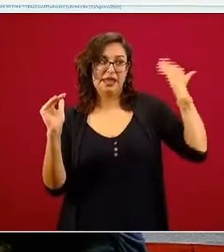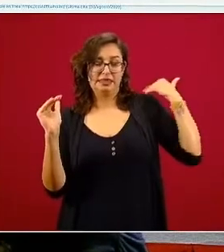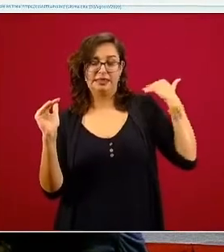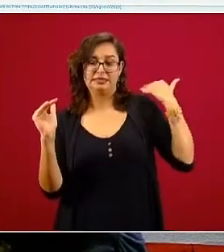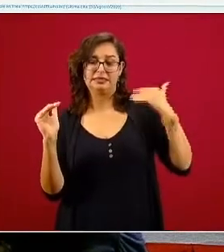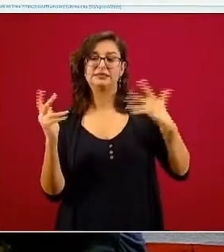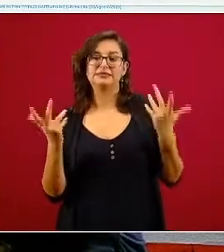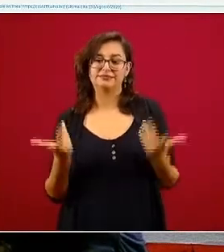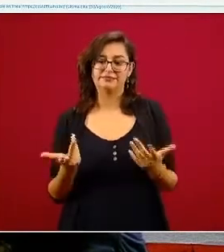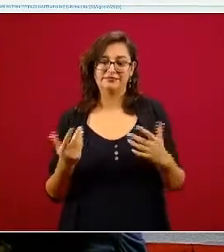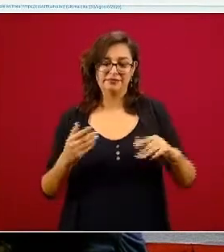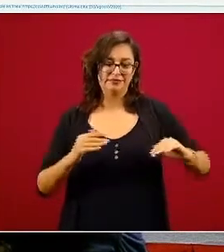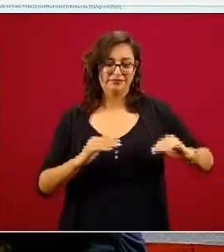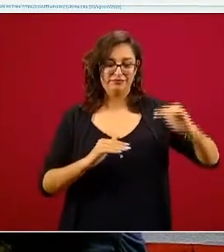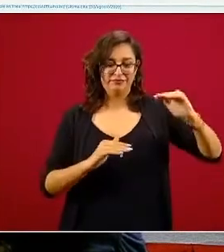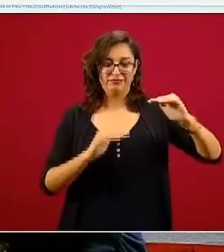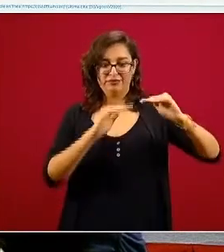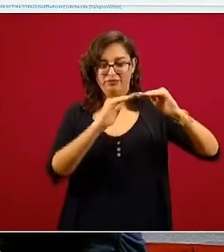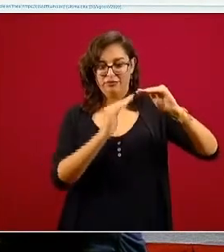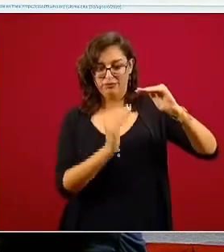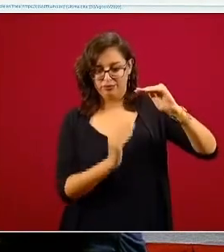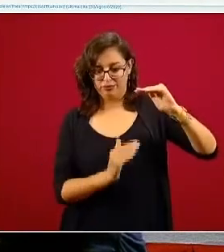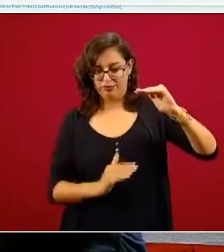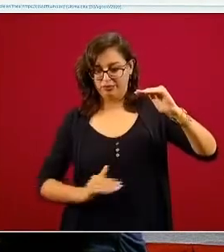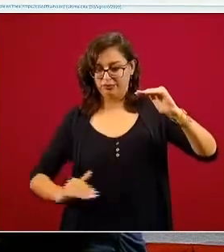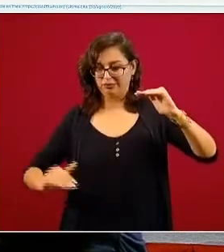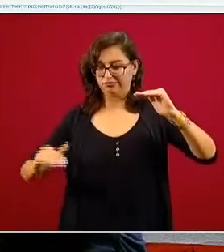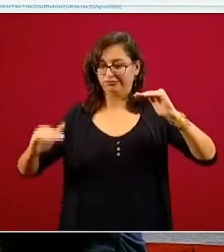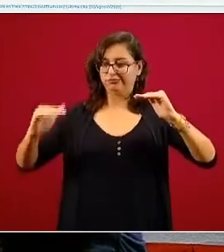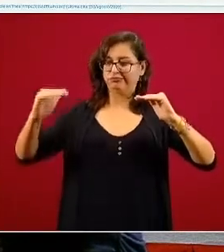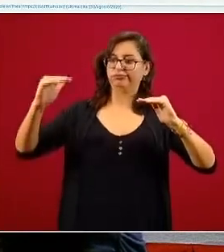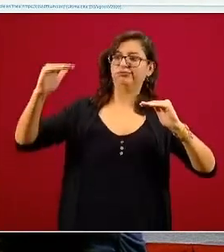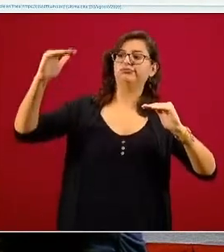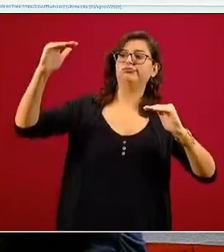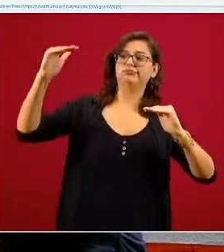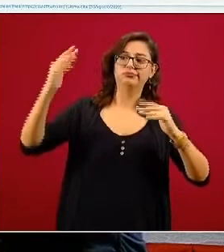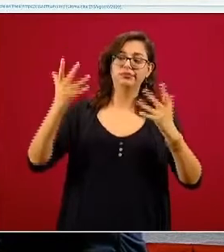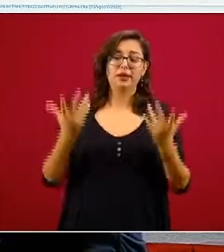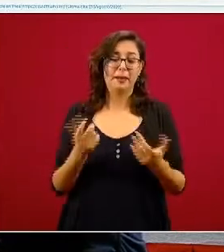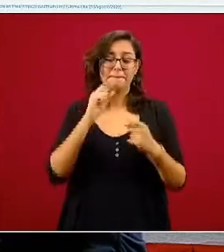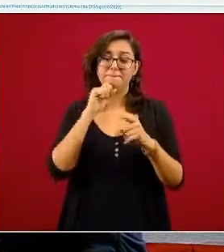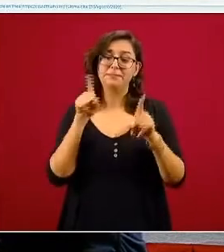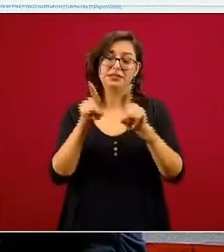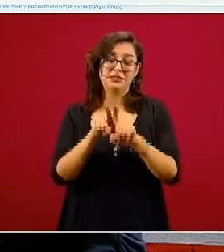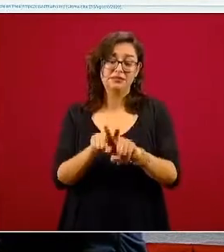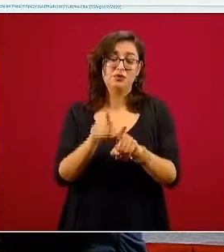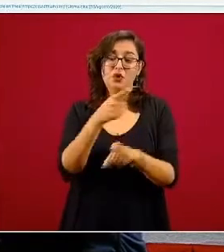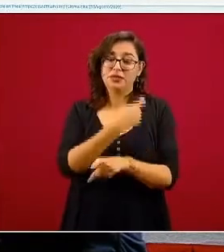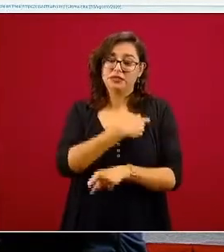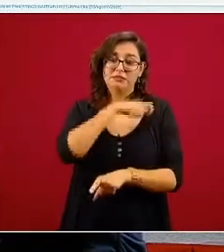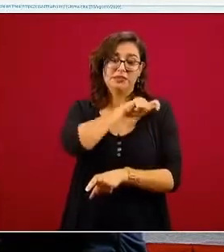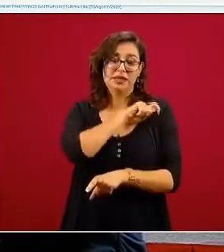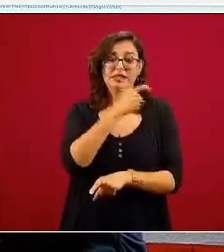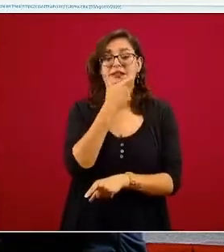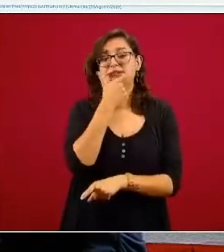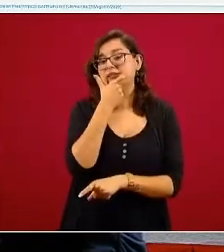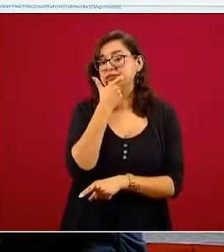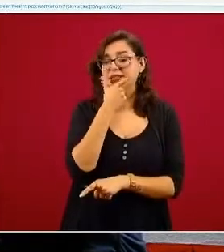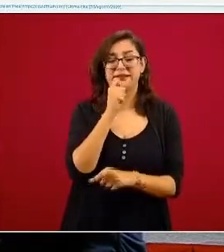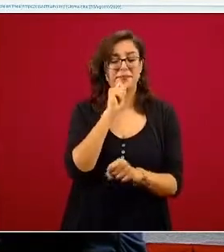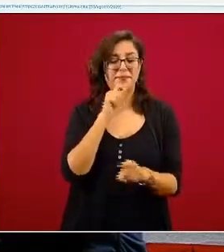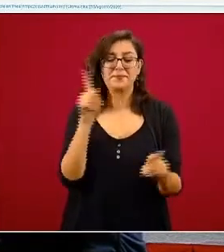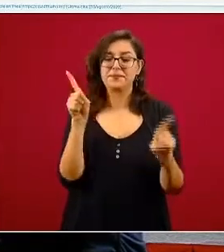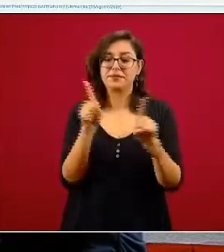de Francia, y es lo que hemos estado también viendo en otros países europeos como España, como Inglaterra. Aquí tenemos la